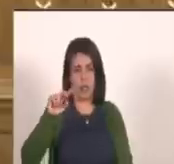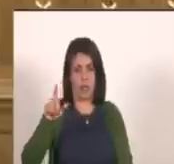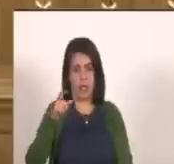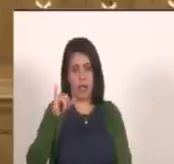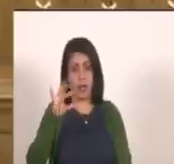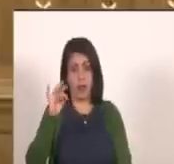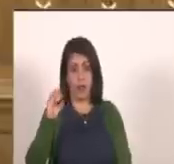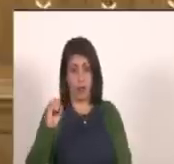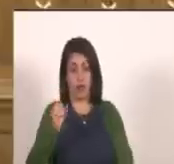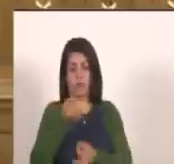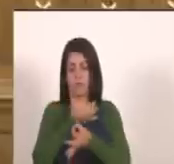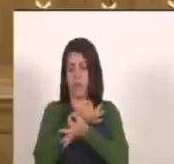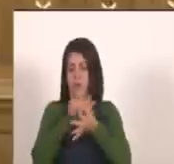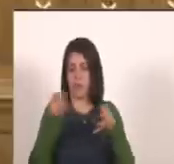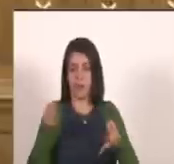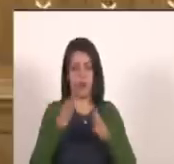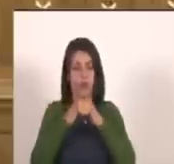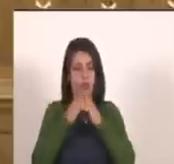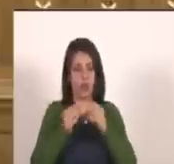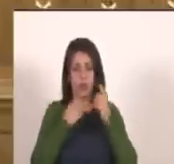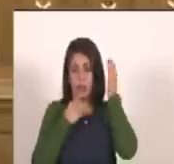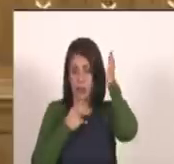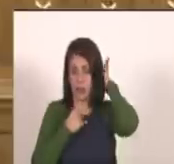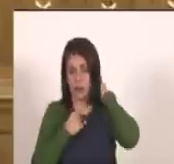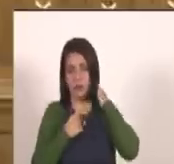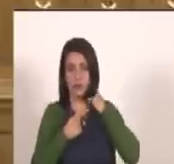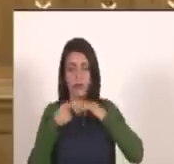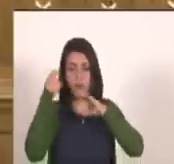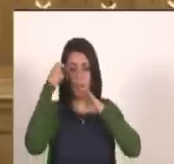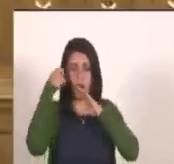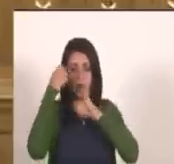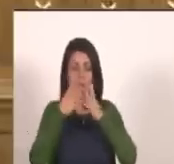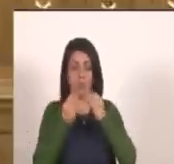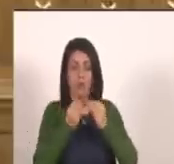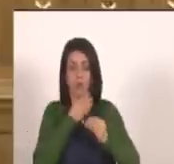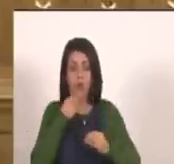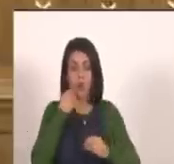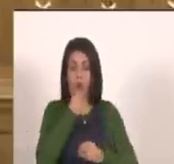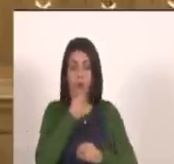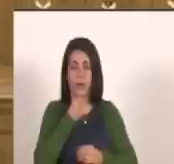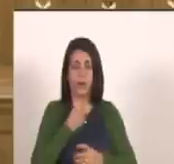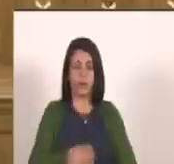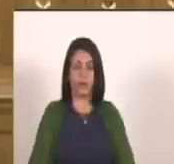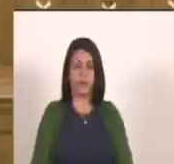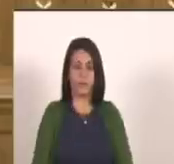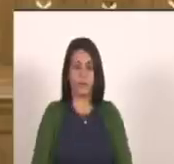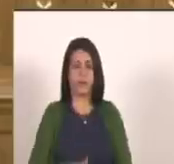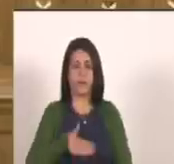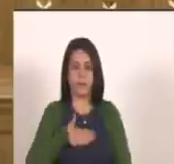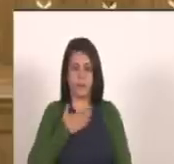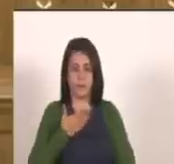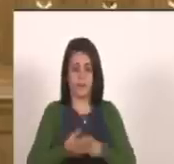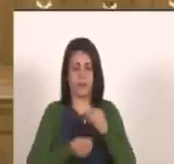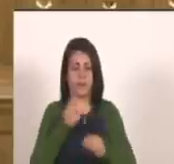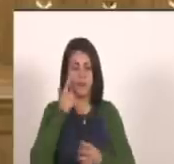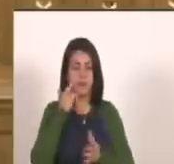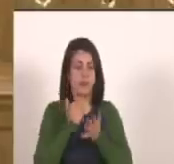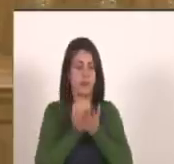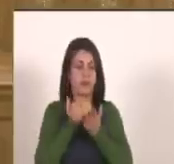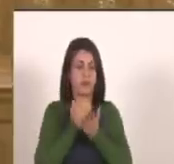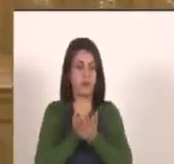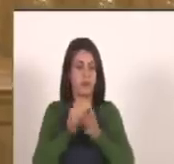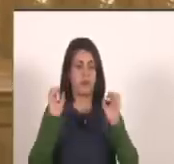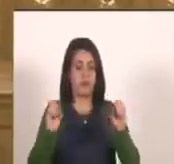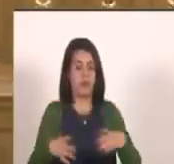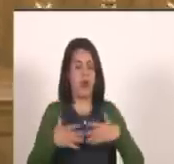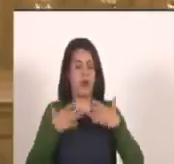una realidad esplendorosa y, como dice ese video, miles y miles de jóvenes han podido experimentar